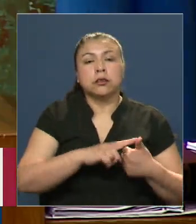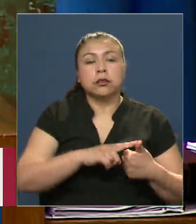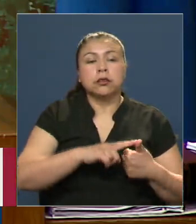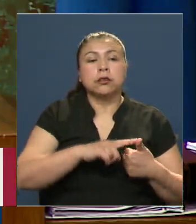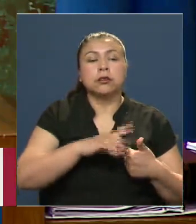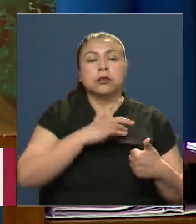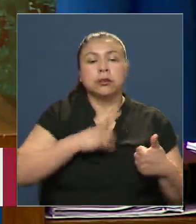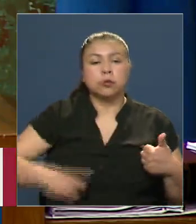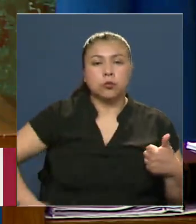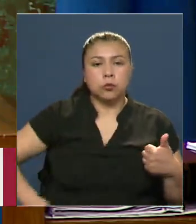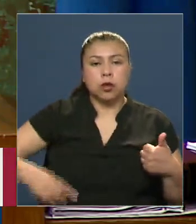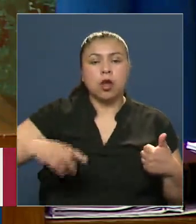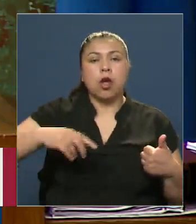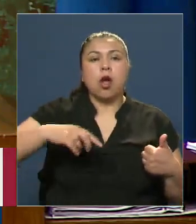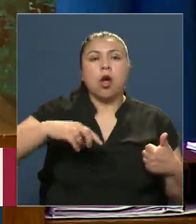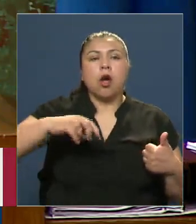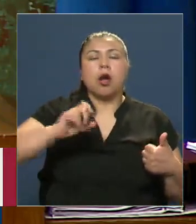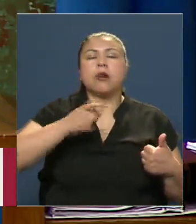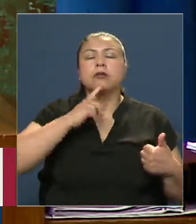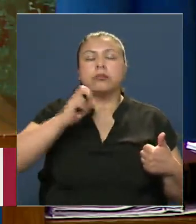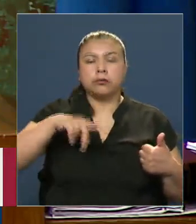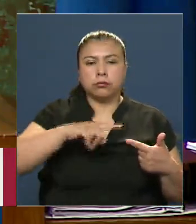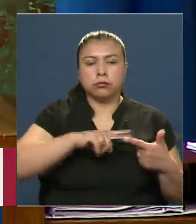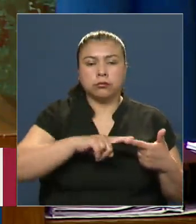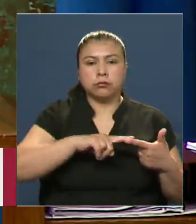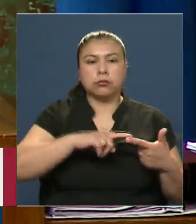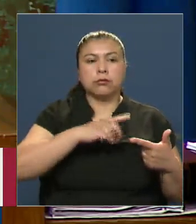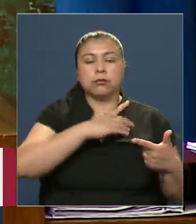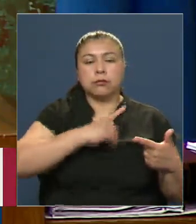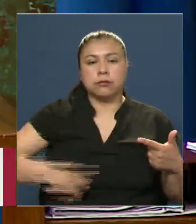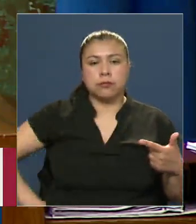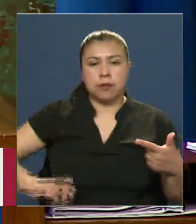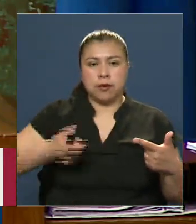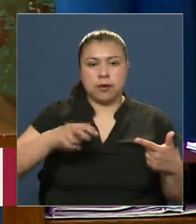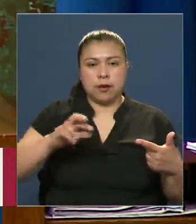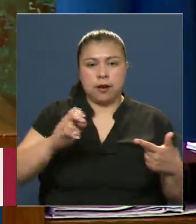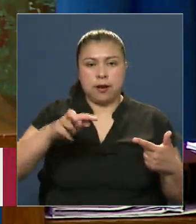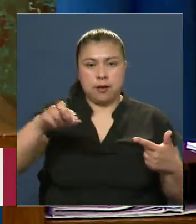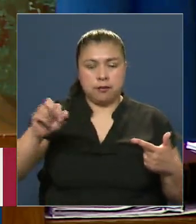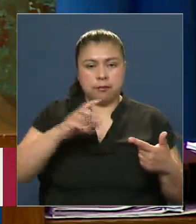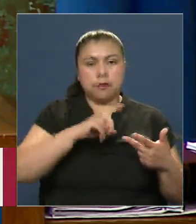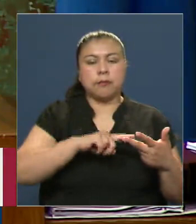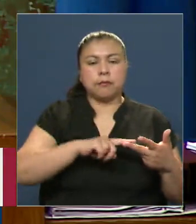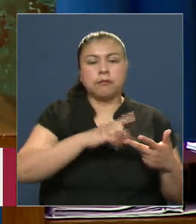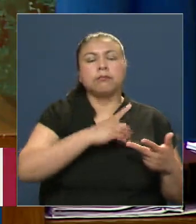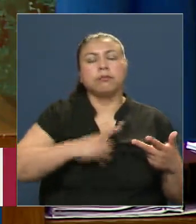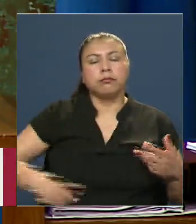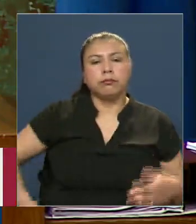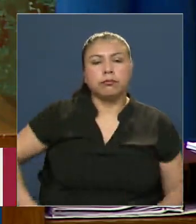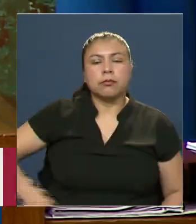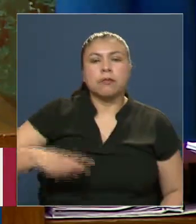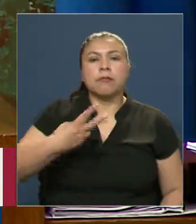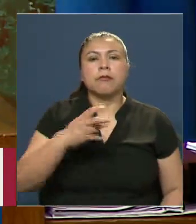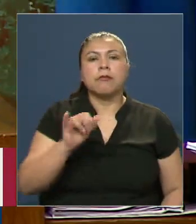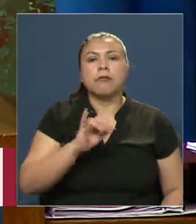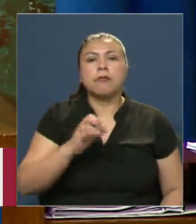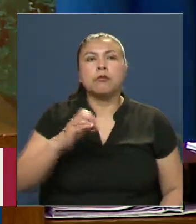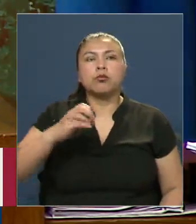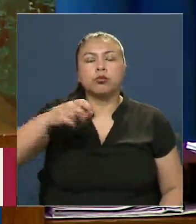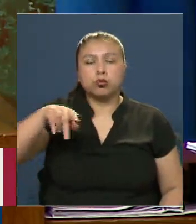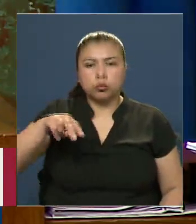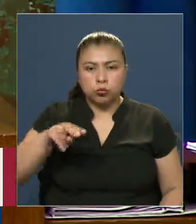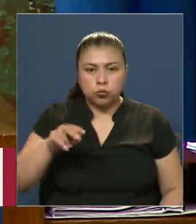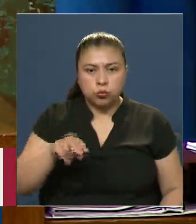Urrutico Echea, don Carlos Abel Jarpa y don José Miguel Castro Bascuñán. Y en su parte dispositiva